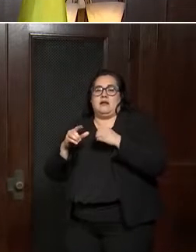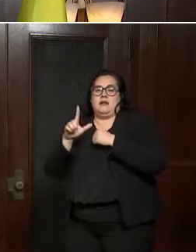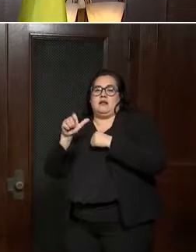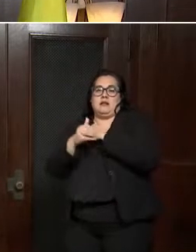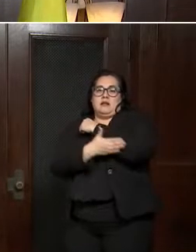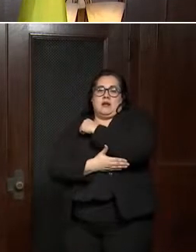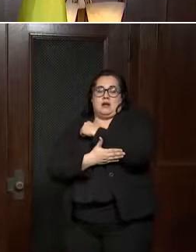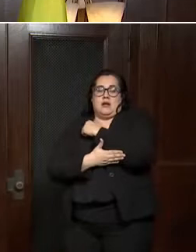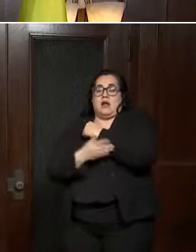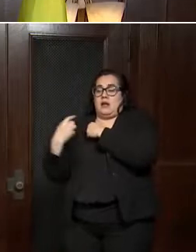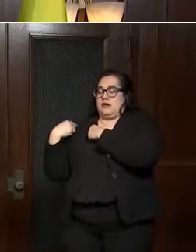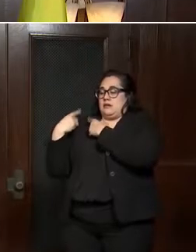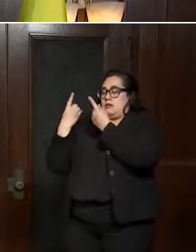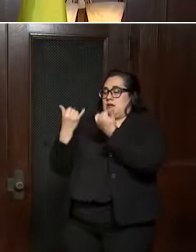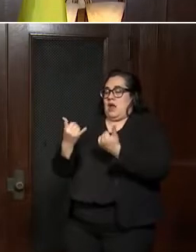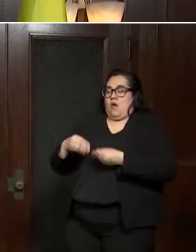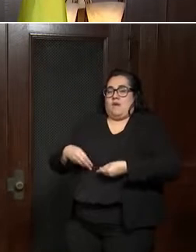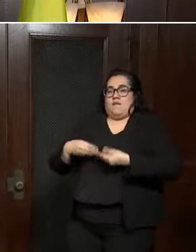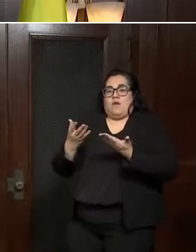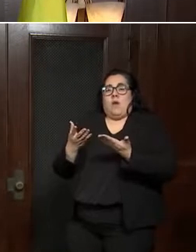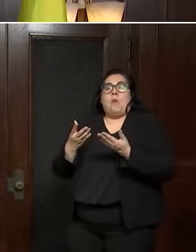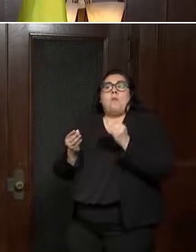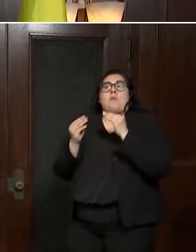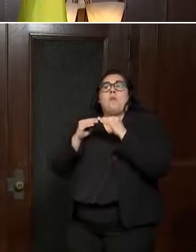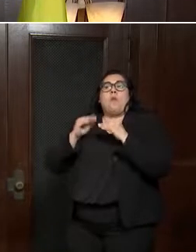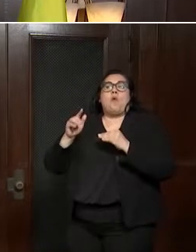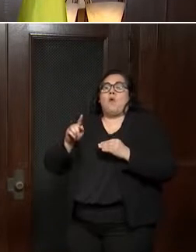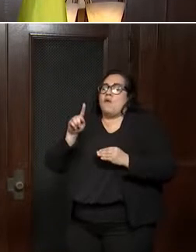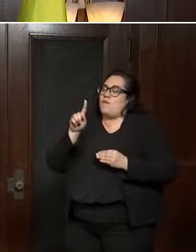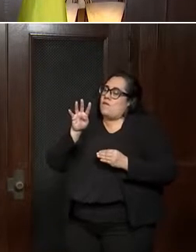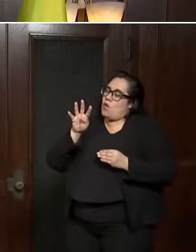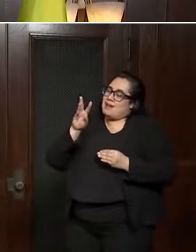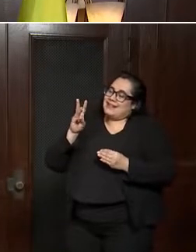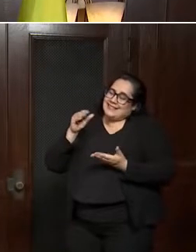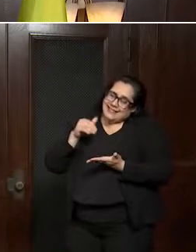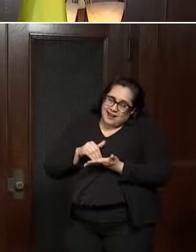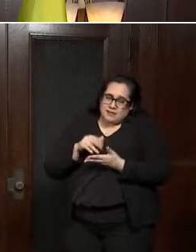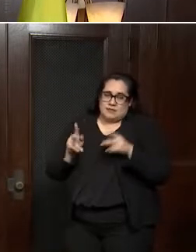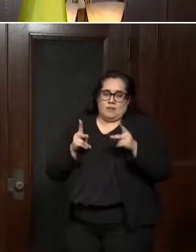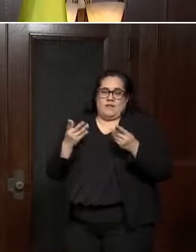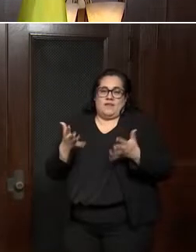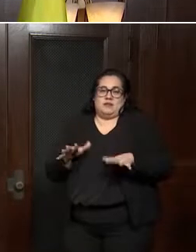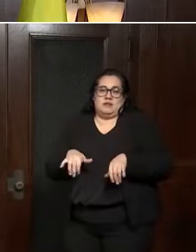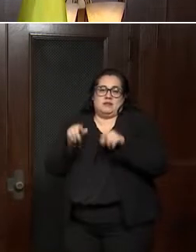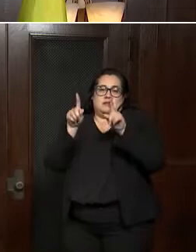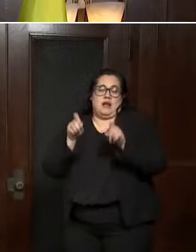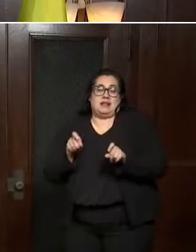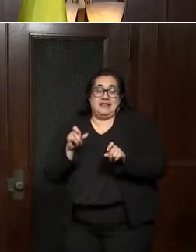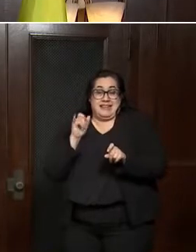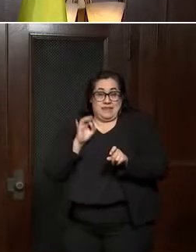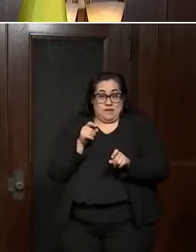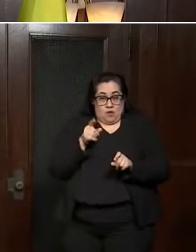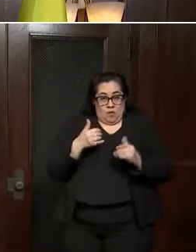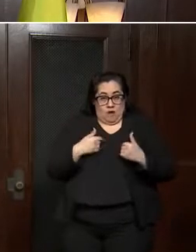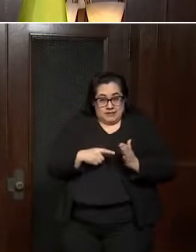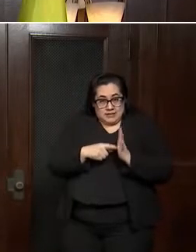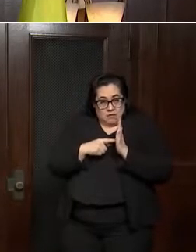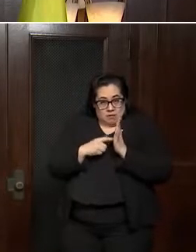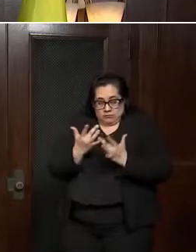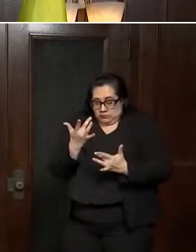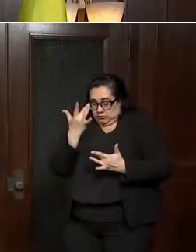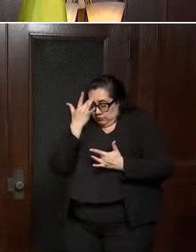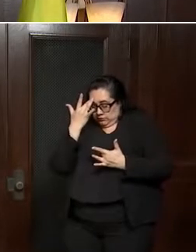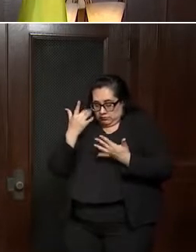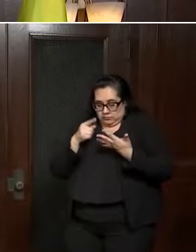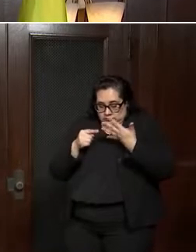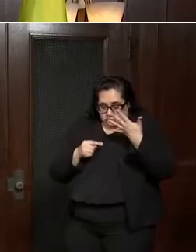hasta ahora hemos hecho pruebas para más de 46,000 personas. Si tienes síntomas,